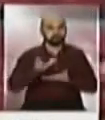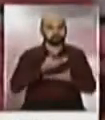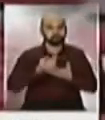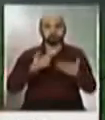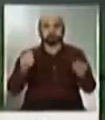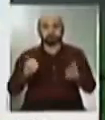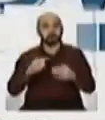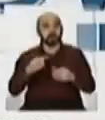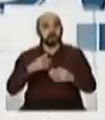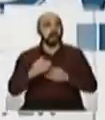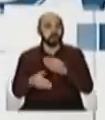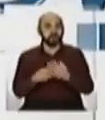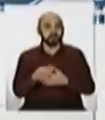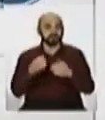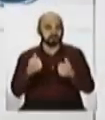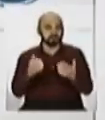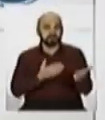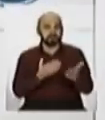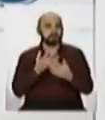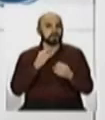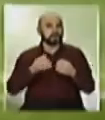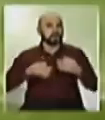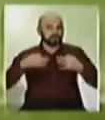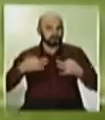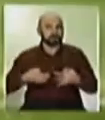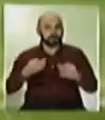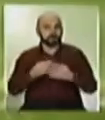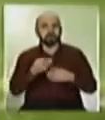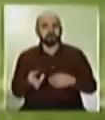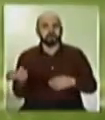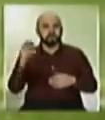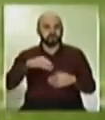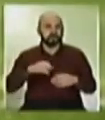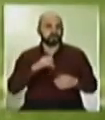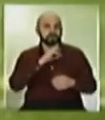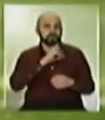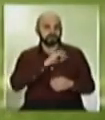Otro avance importante para asegurar el retorno del fútbol chileno.